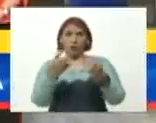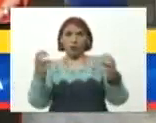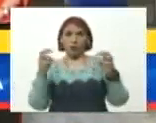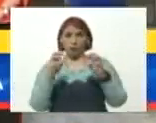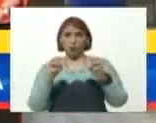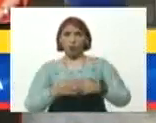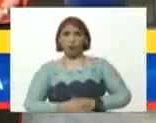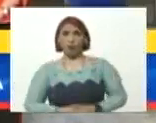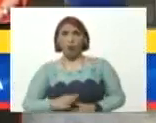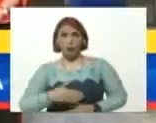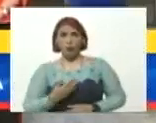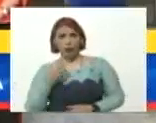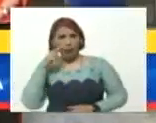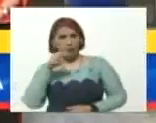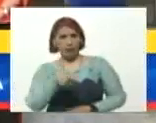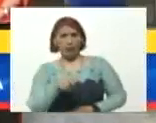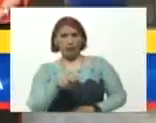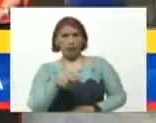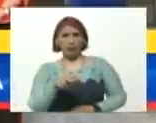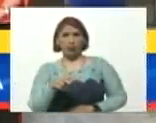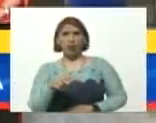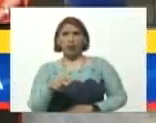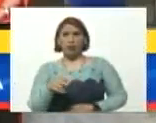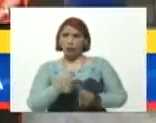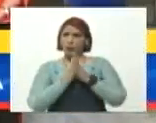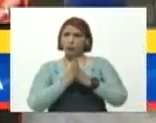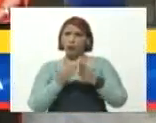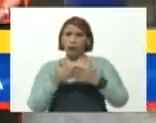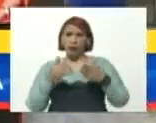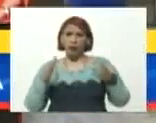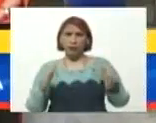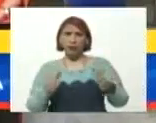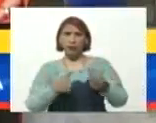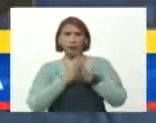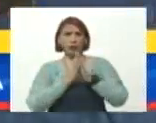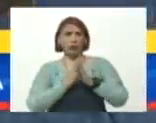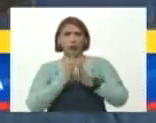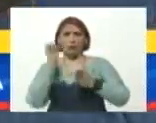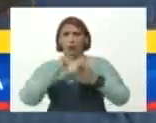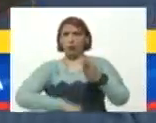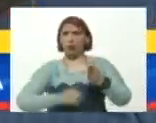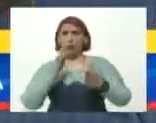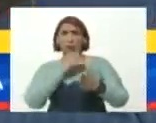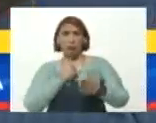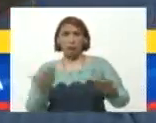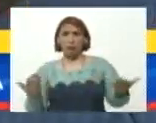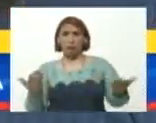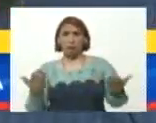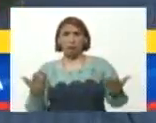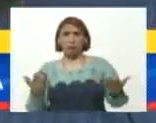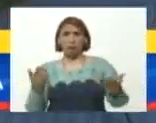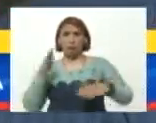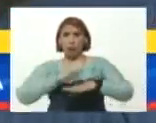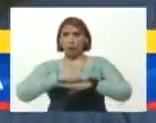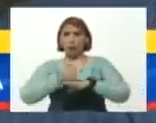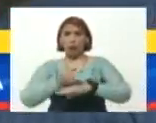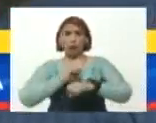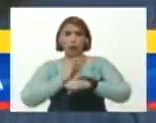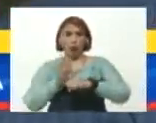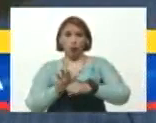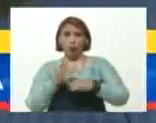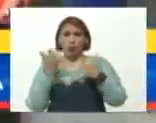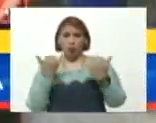participar en los estadios, bueno, garanticen, porque los estadios estaban pelados, no iba nadie por el producto del coronavirus. Ahora